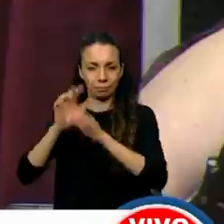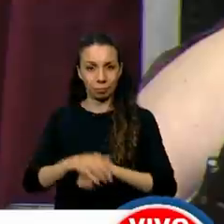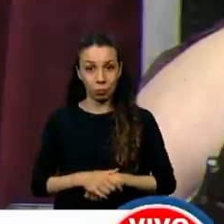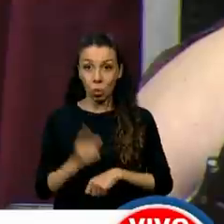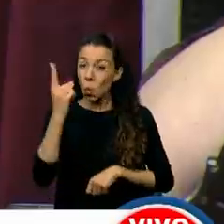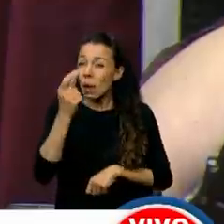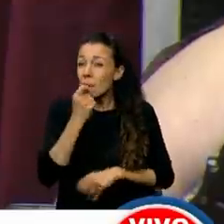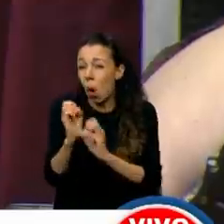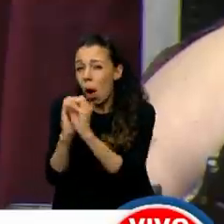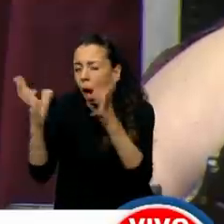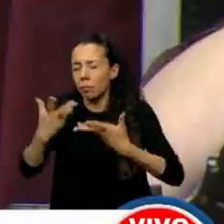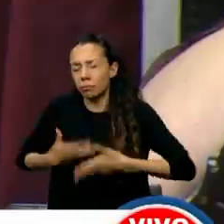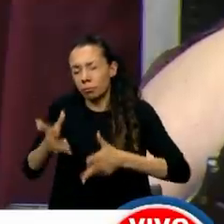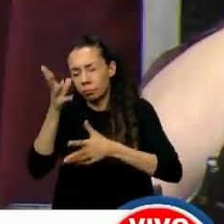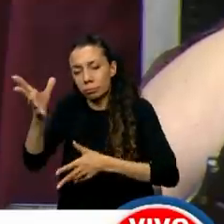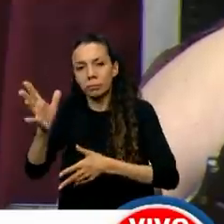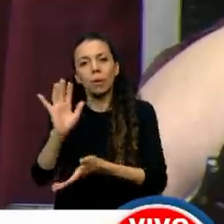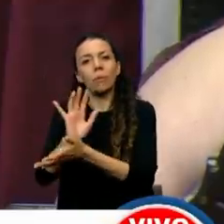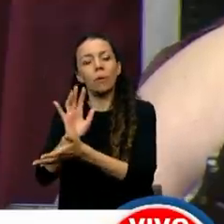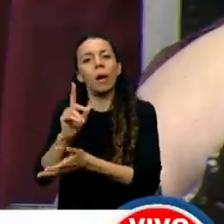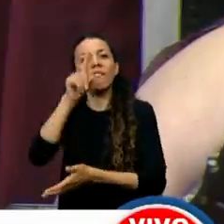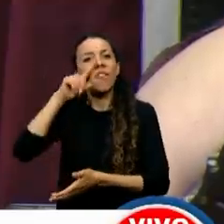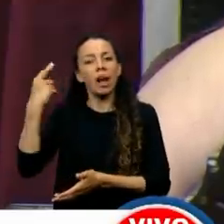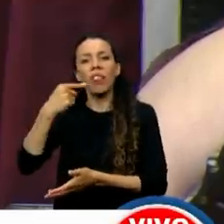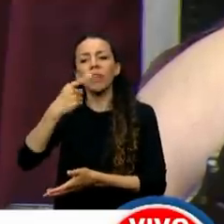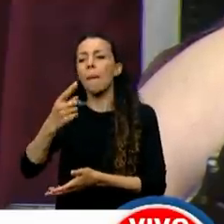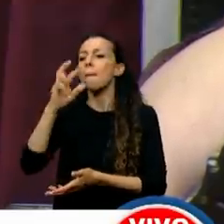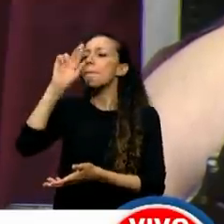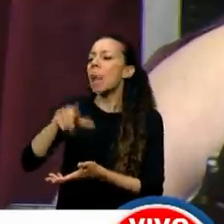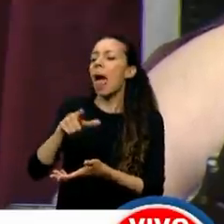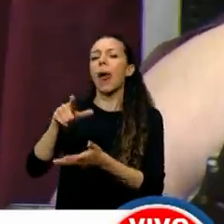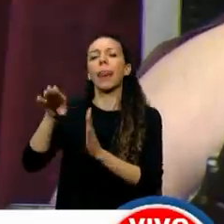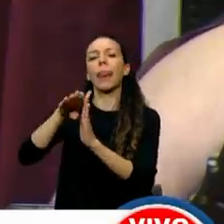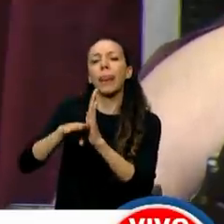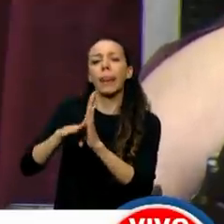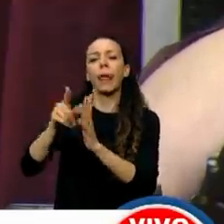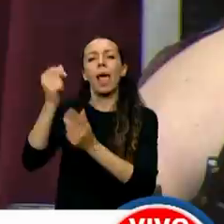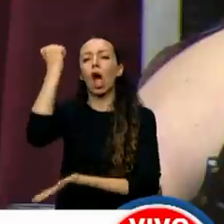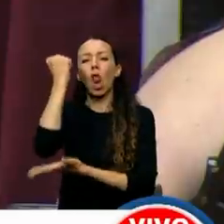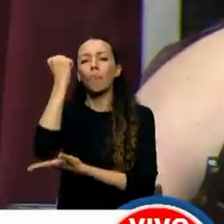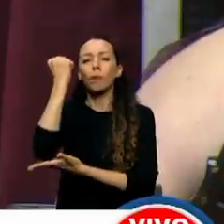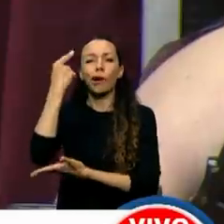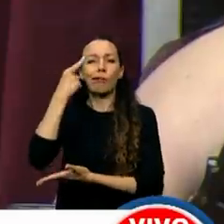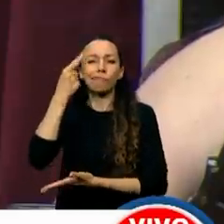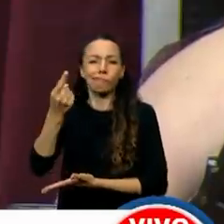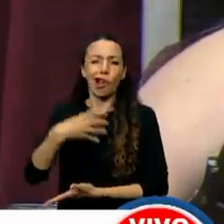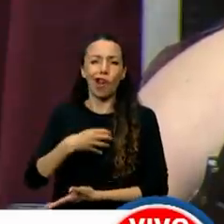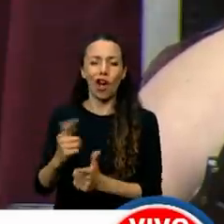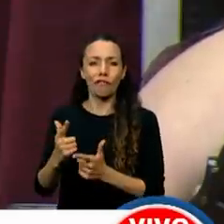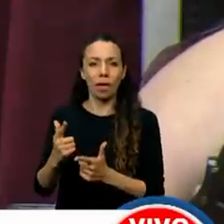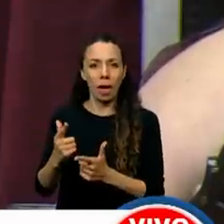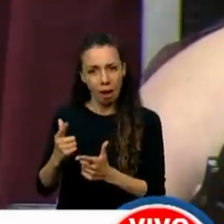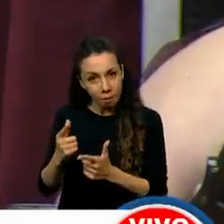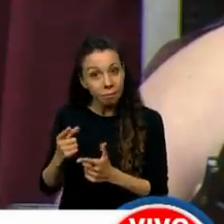alberto fernández dijo que no cree en los planes económicos esta farsa de presupuesto es la